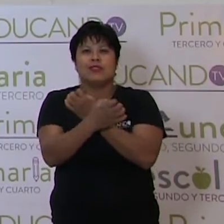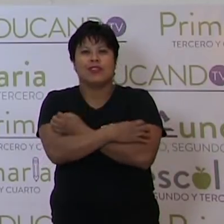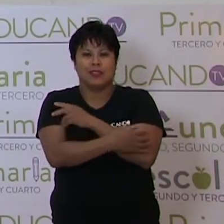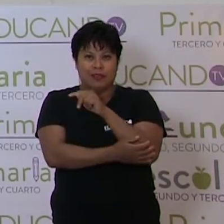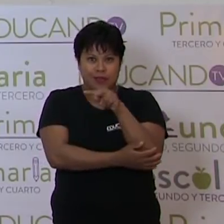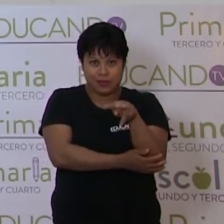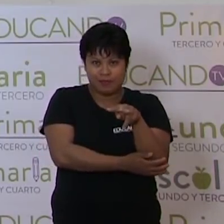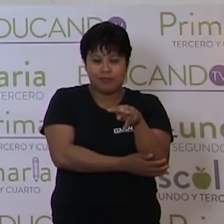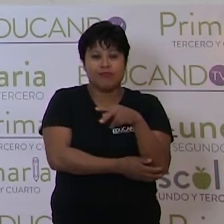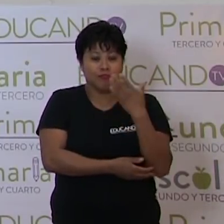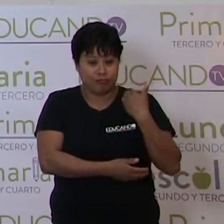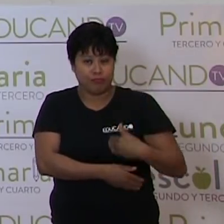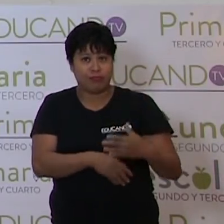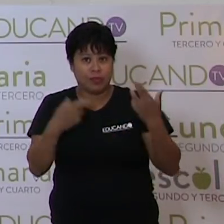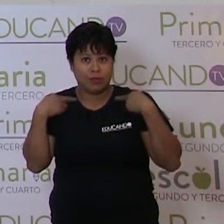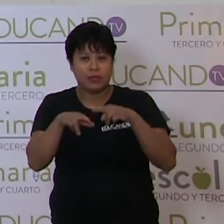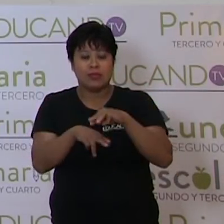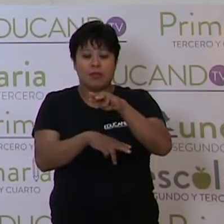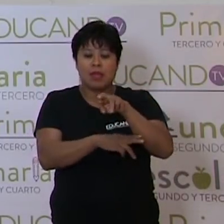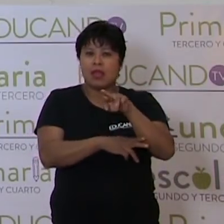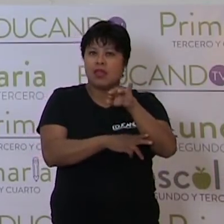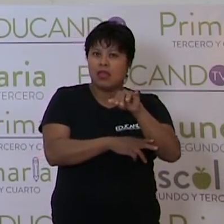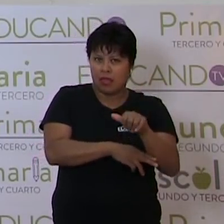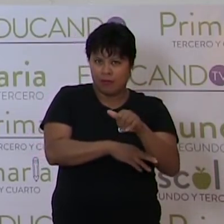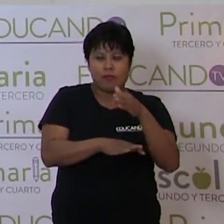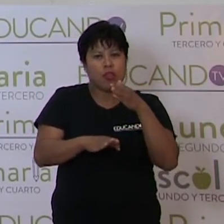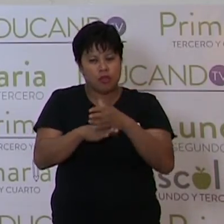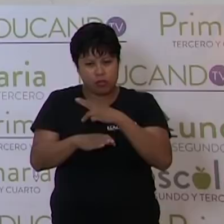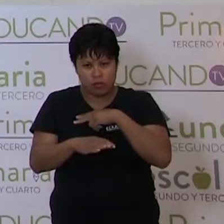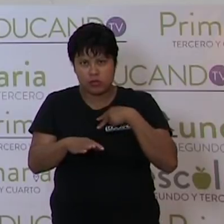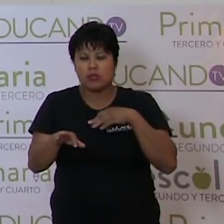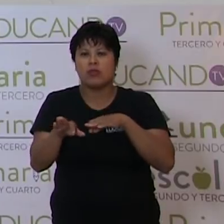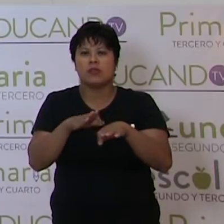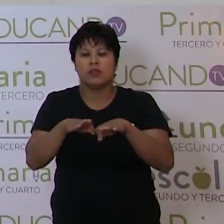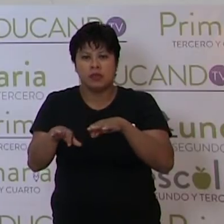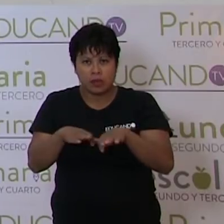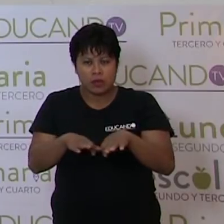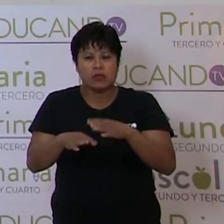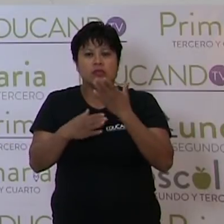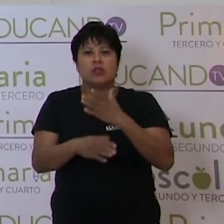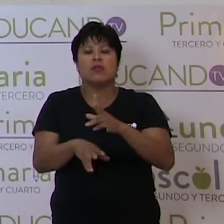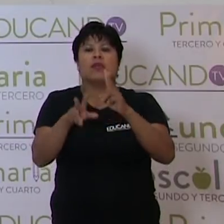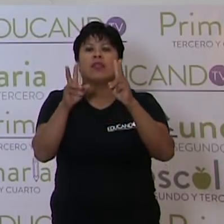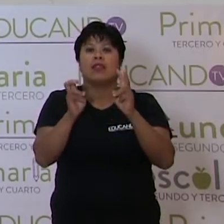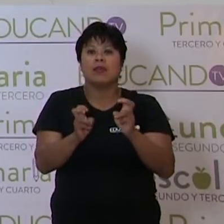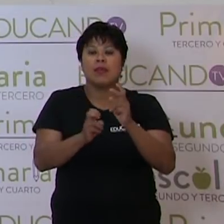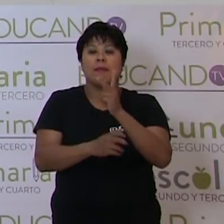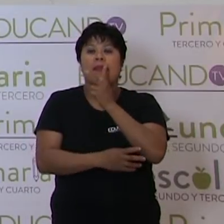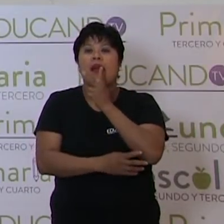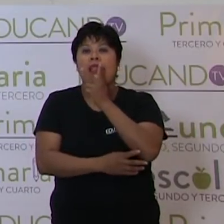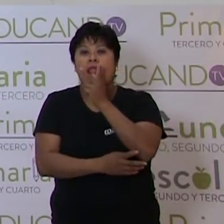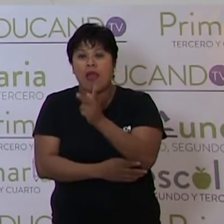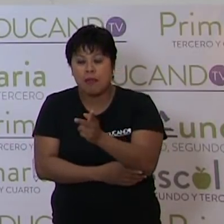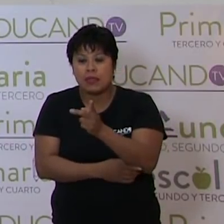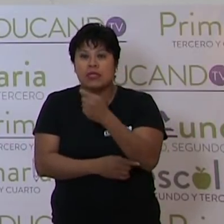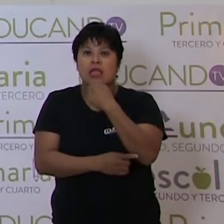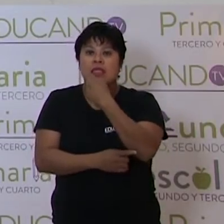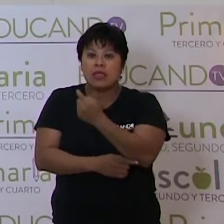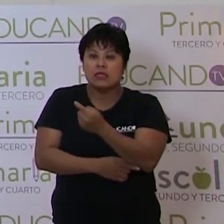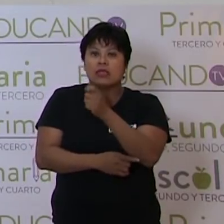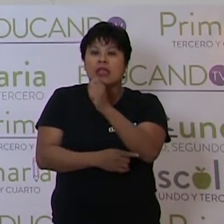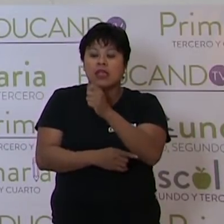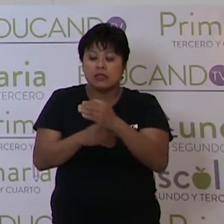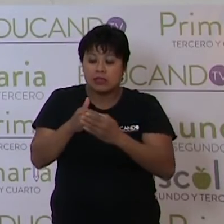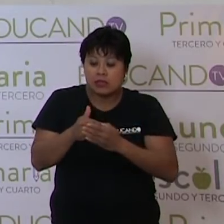TV. Soy la maestra María y hoy vamos a trabajar un tema que se llama palabras que indican